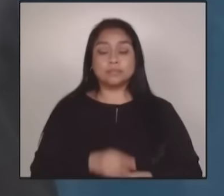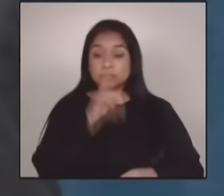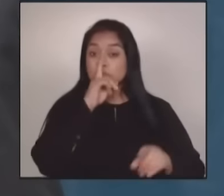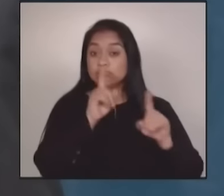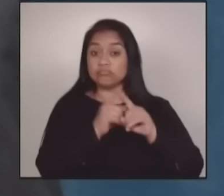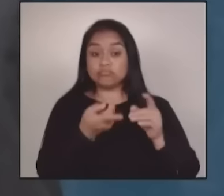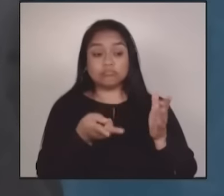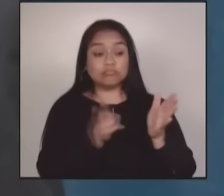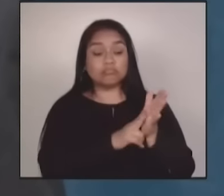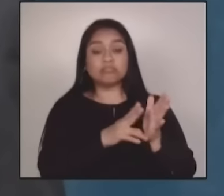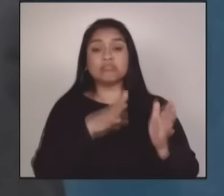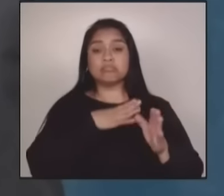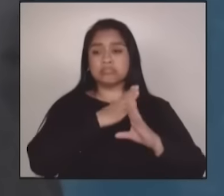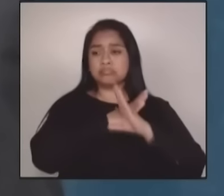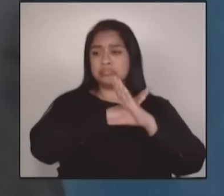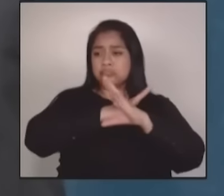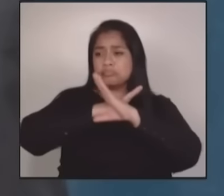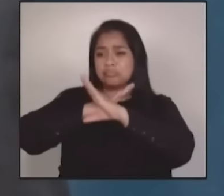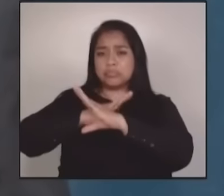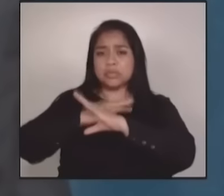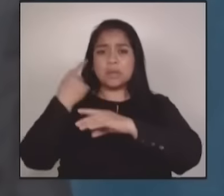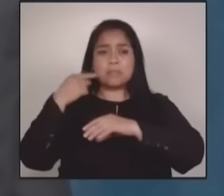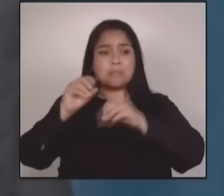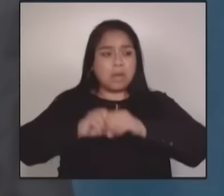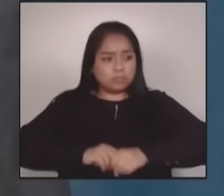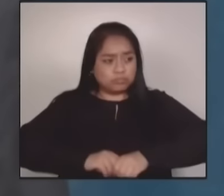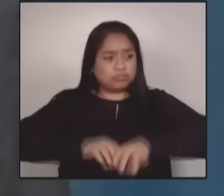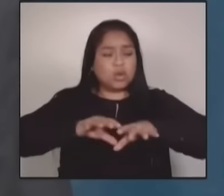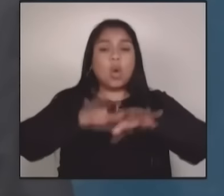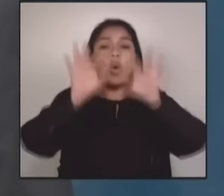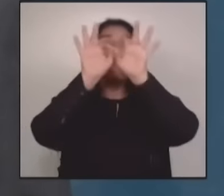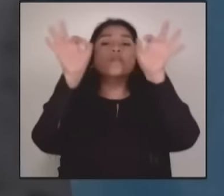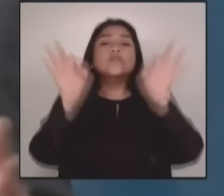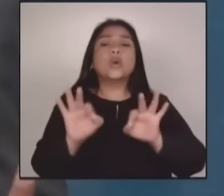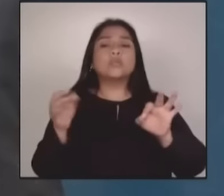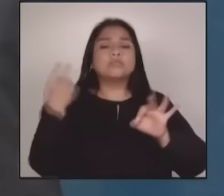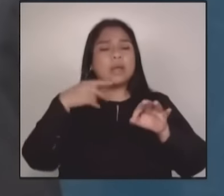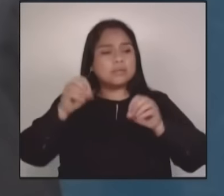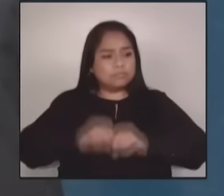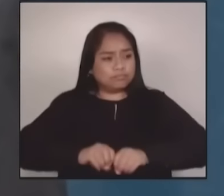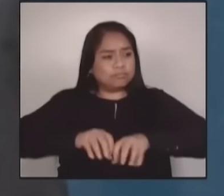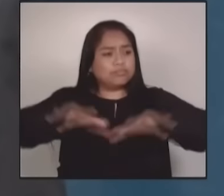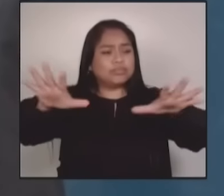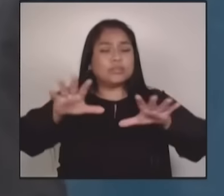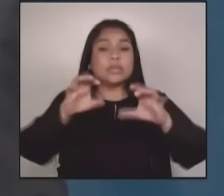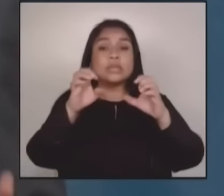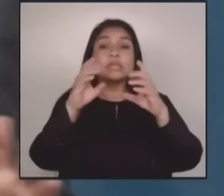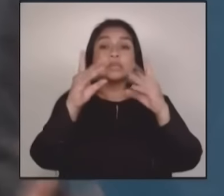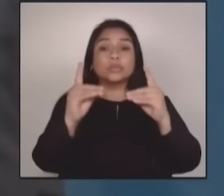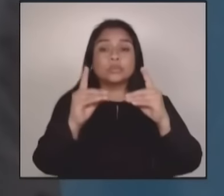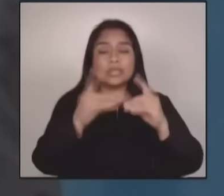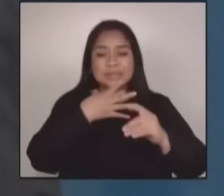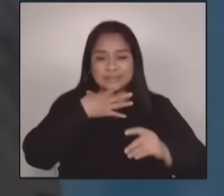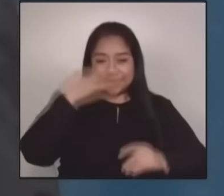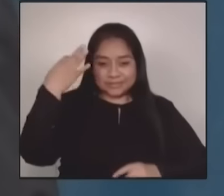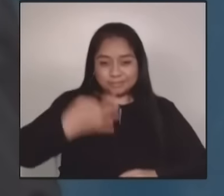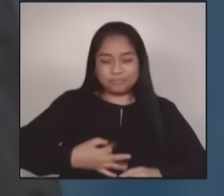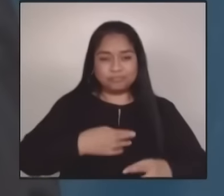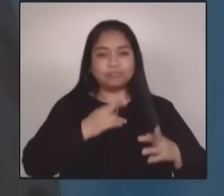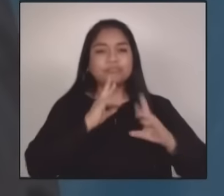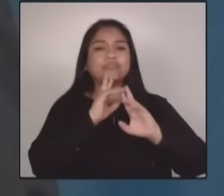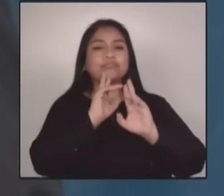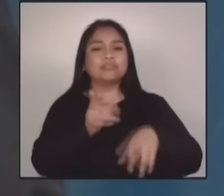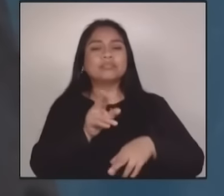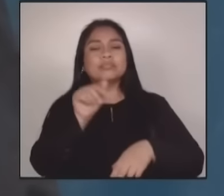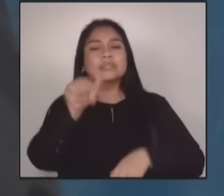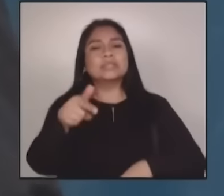Implementaremos medidas para expandir el sistema educativo, asegurándonos de que éste responda con calidad